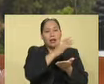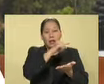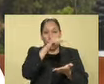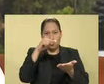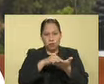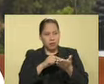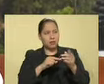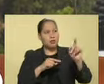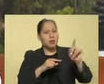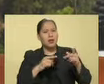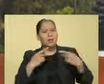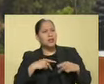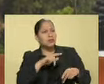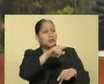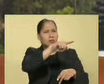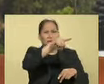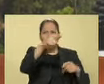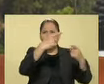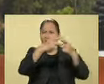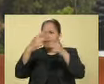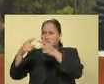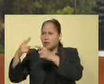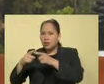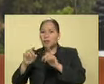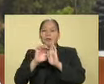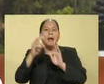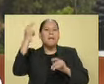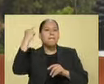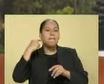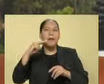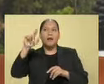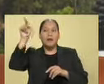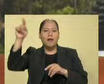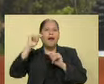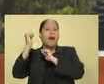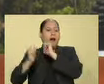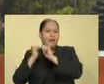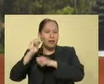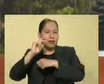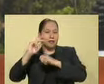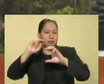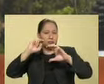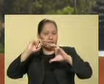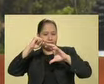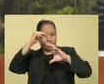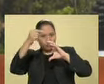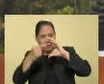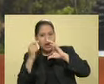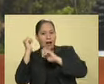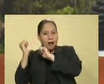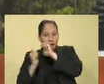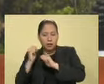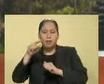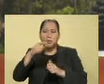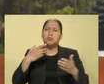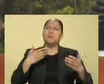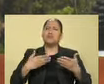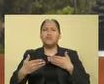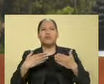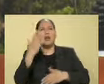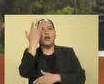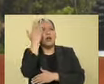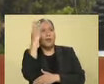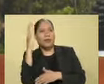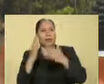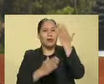toda la gente es diferente a ti, por ejemplo, viajas a África y de repente vas caminando por la selva y llegas a una